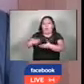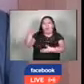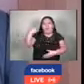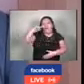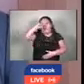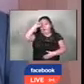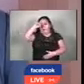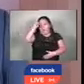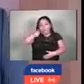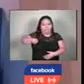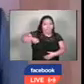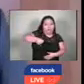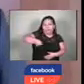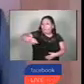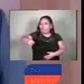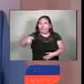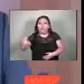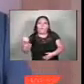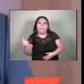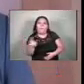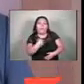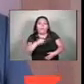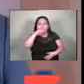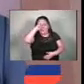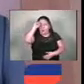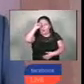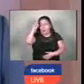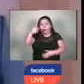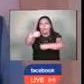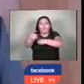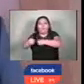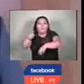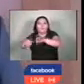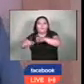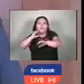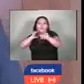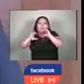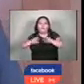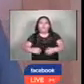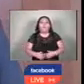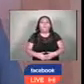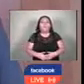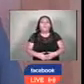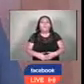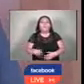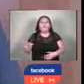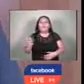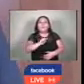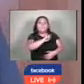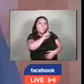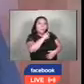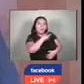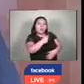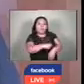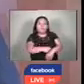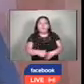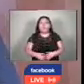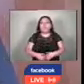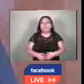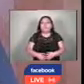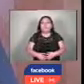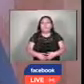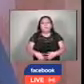para los mismos empleados de la Secretaría de Comunicaciones de la Presidencia. ¿De cuánto es el monto del dinero que se le está atribuyendo?